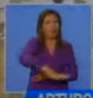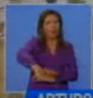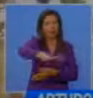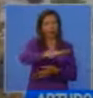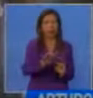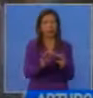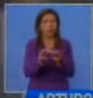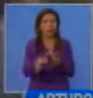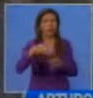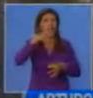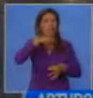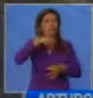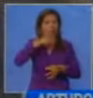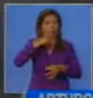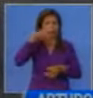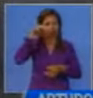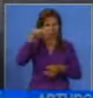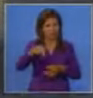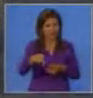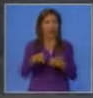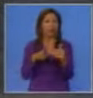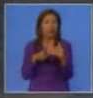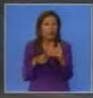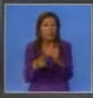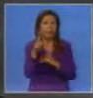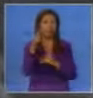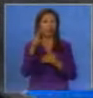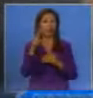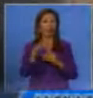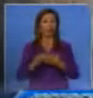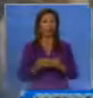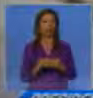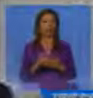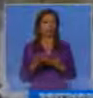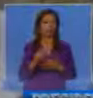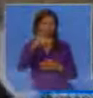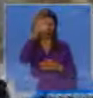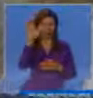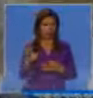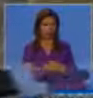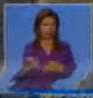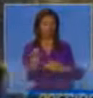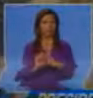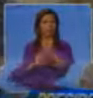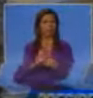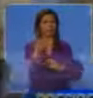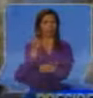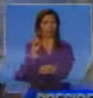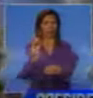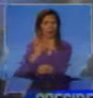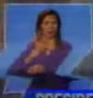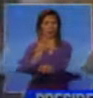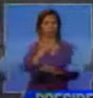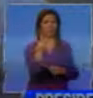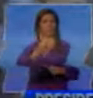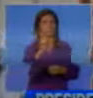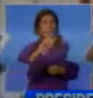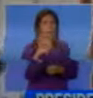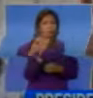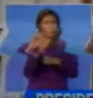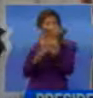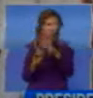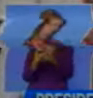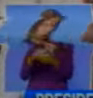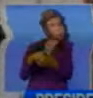cantón Manta particularmente, donde inauguró el año lectivo Región Costa 2014-2015, como ustedes pueden